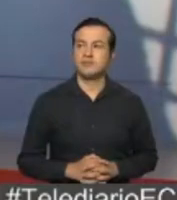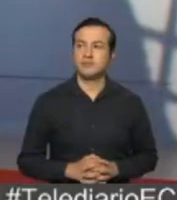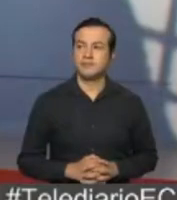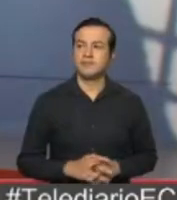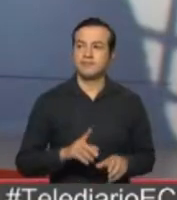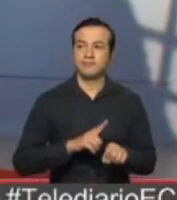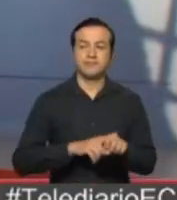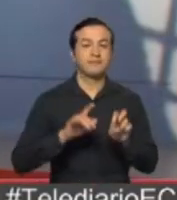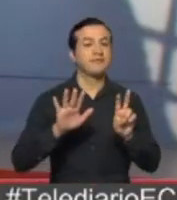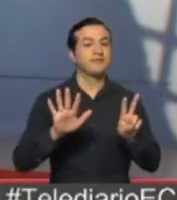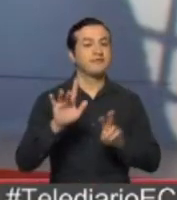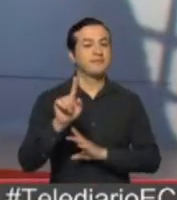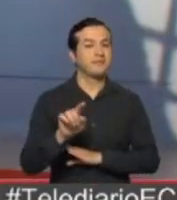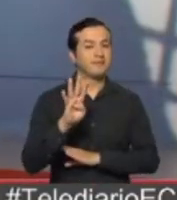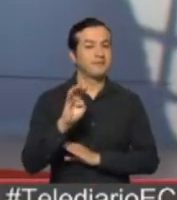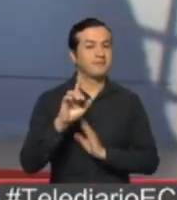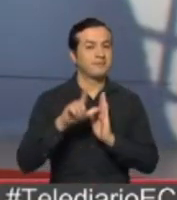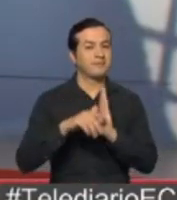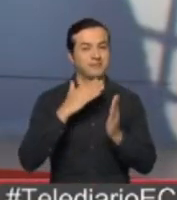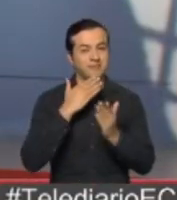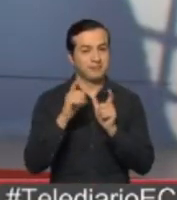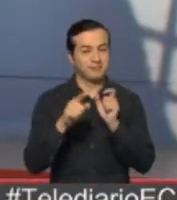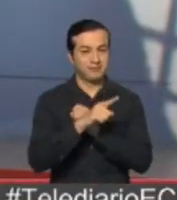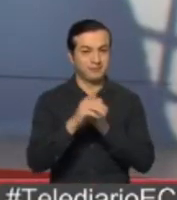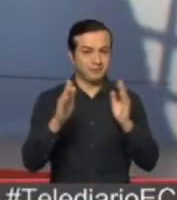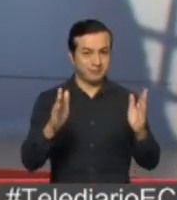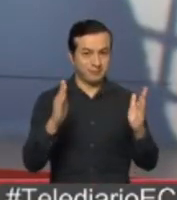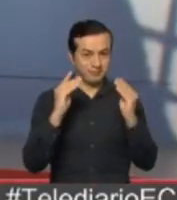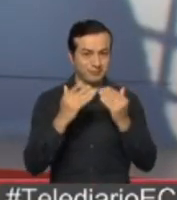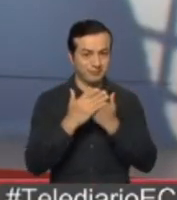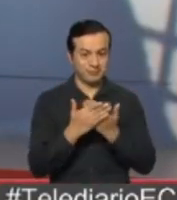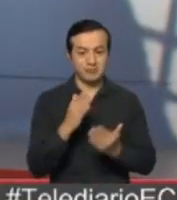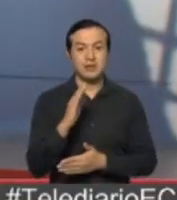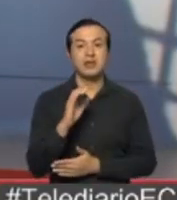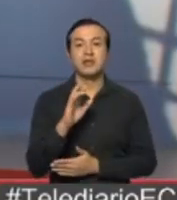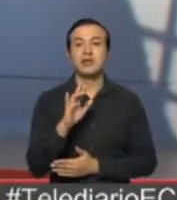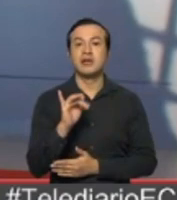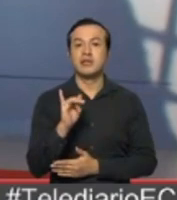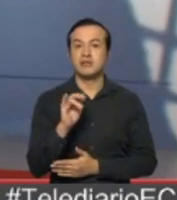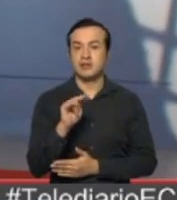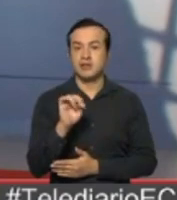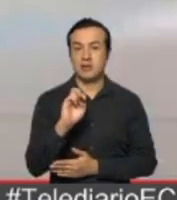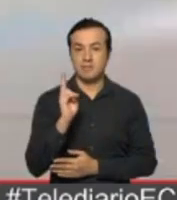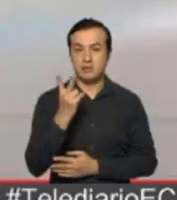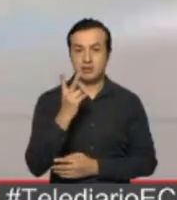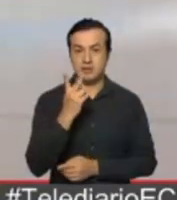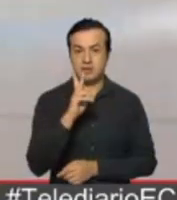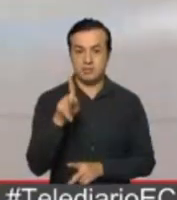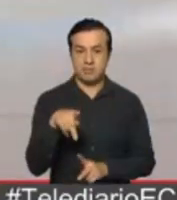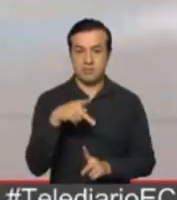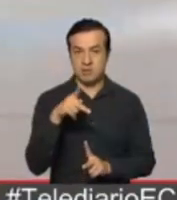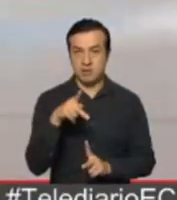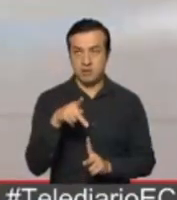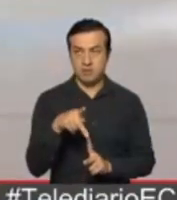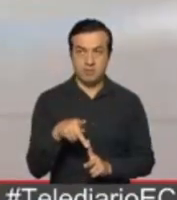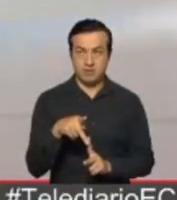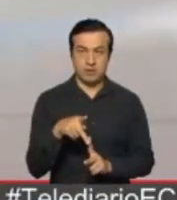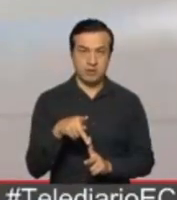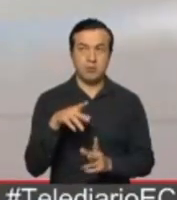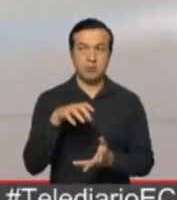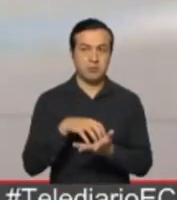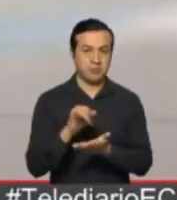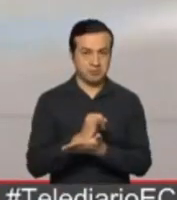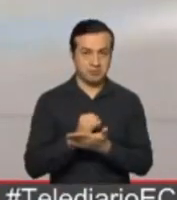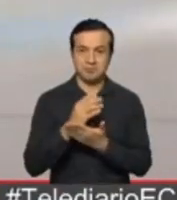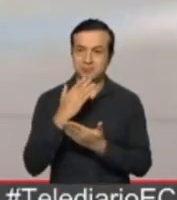7 40 minutos gracias por seguir en nuestra sintonía y nuestros estudios christina males se vice prefecta de la provincia de imbabura como esta ingenieras buenos días